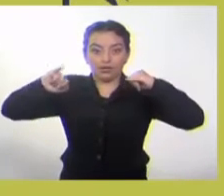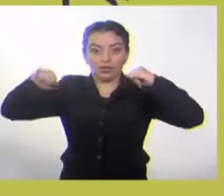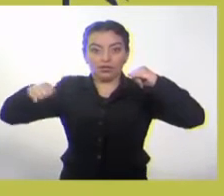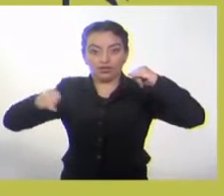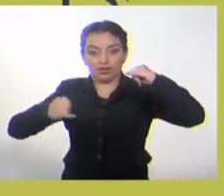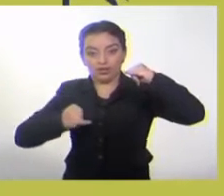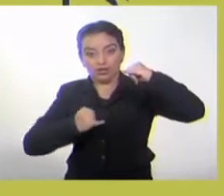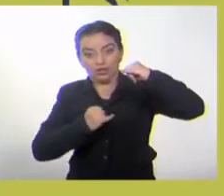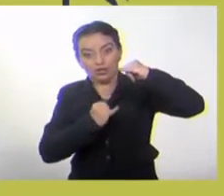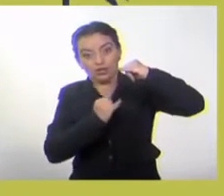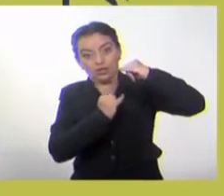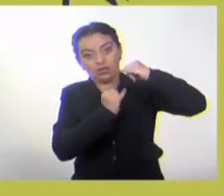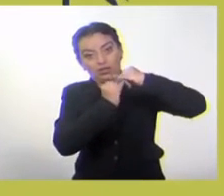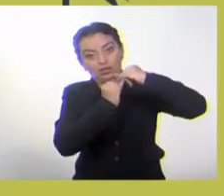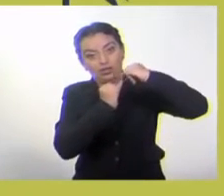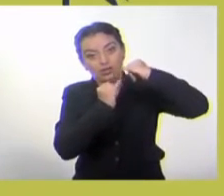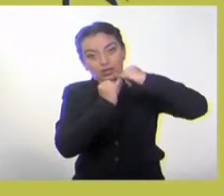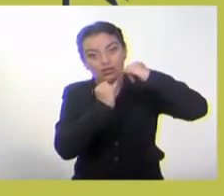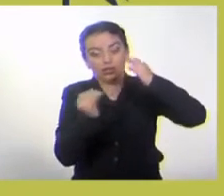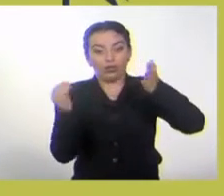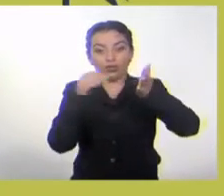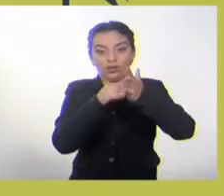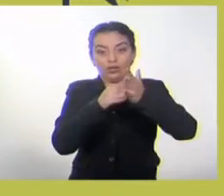circuito regresando a la batería.